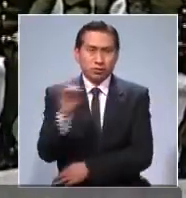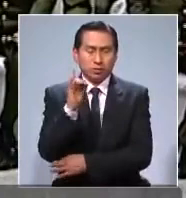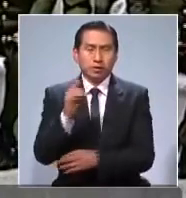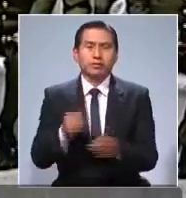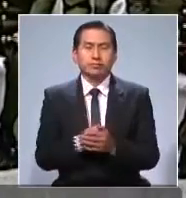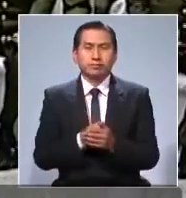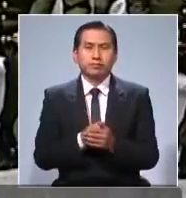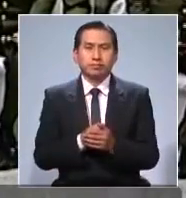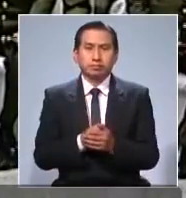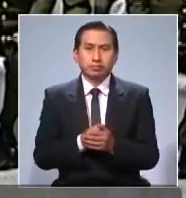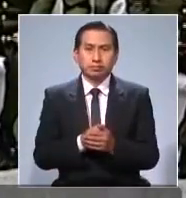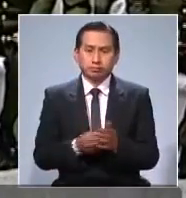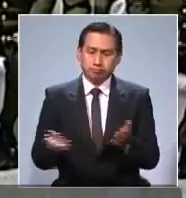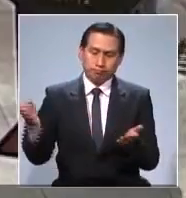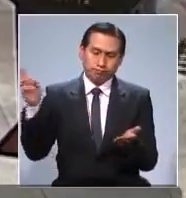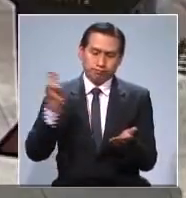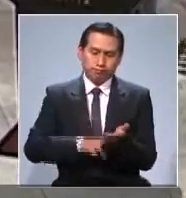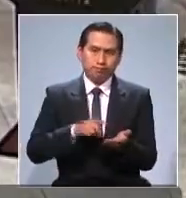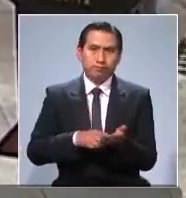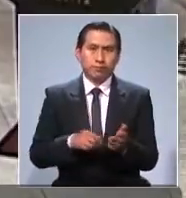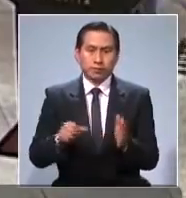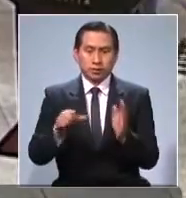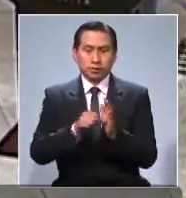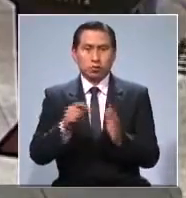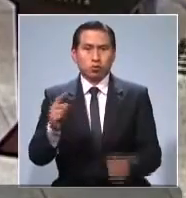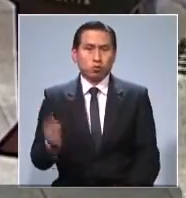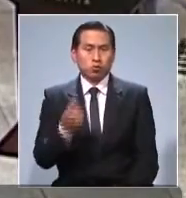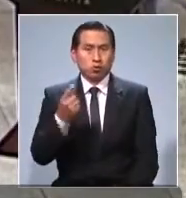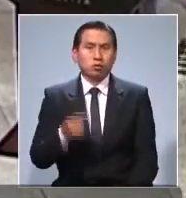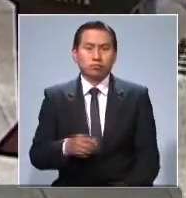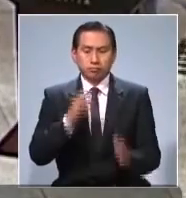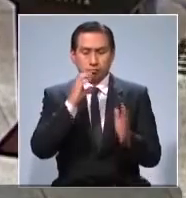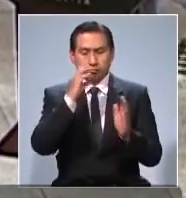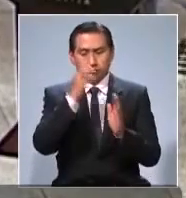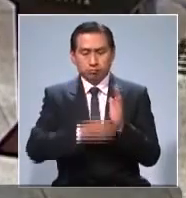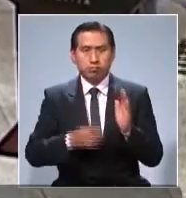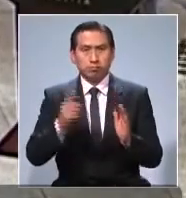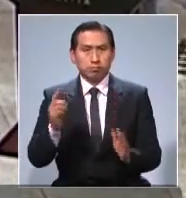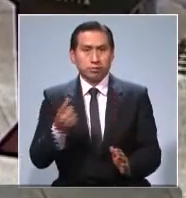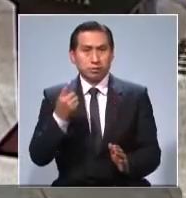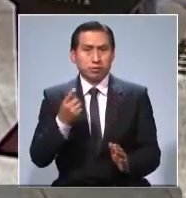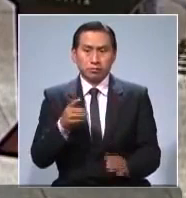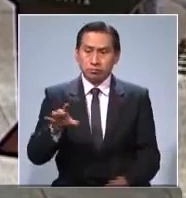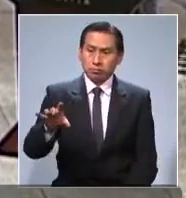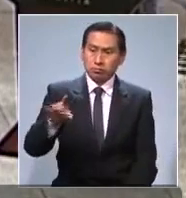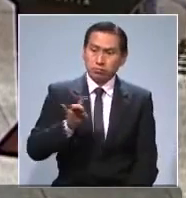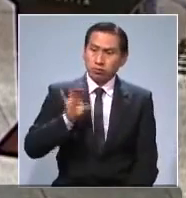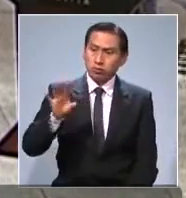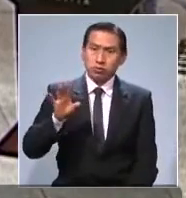Boliviana. Decreta, artículo único, parágrafo primero, designar